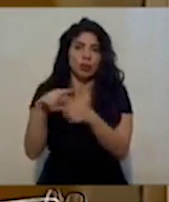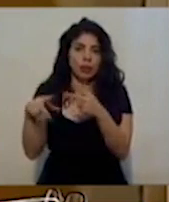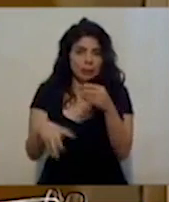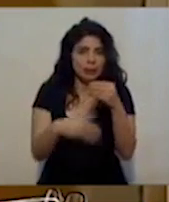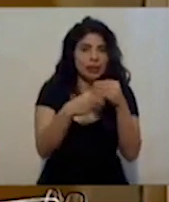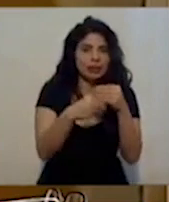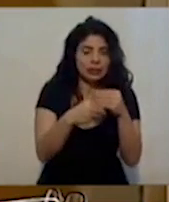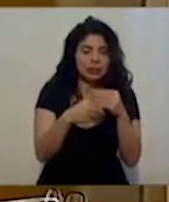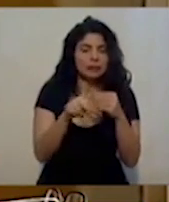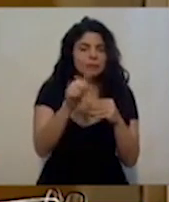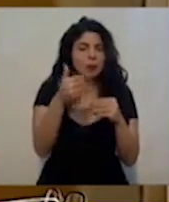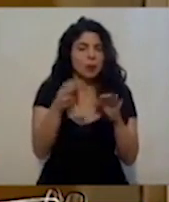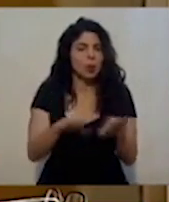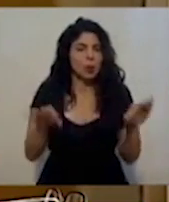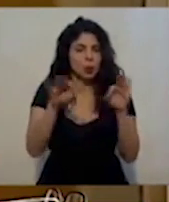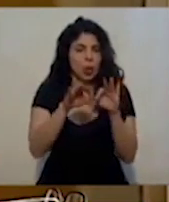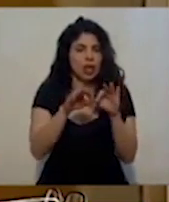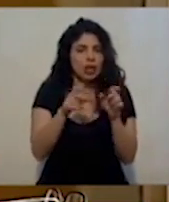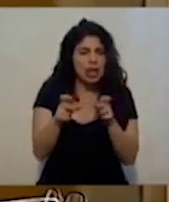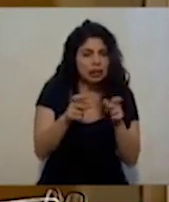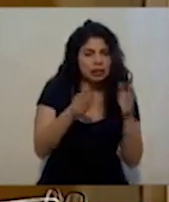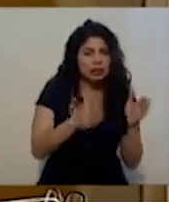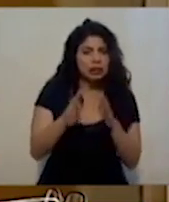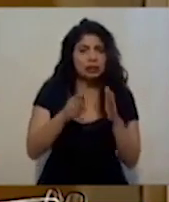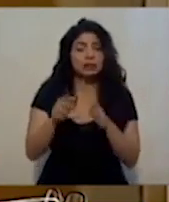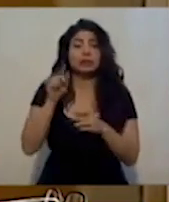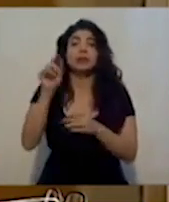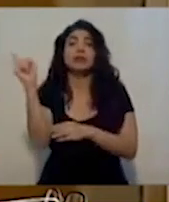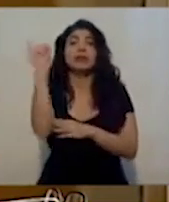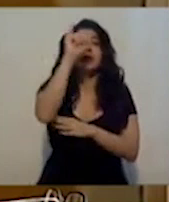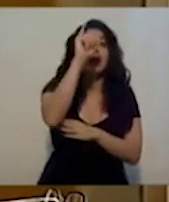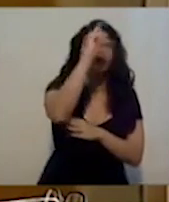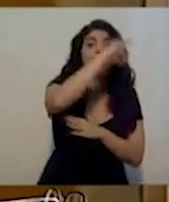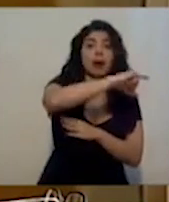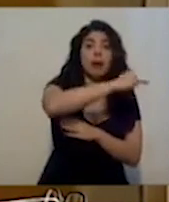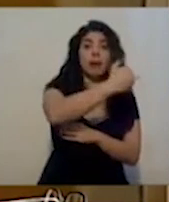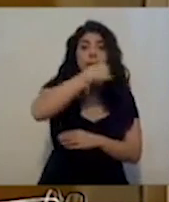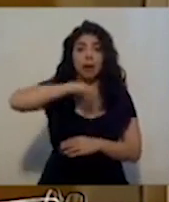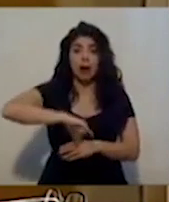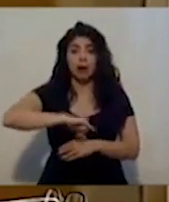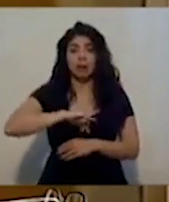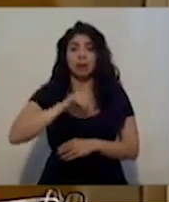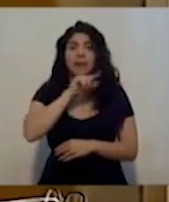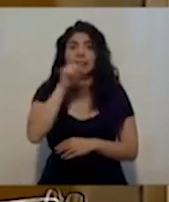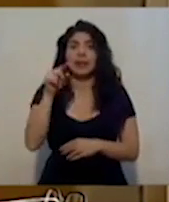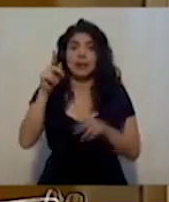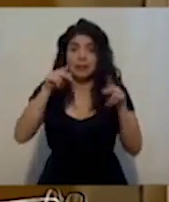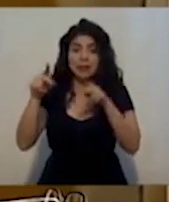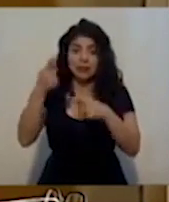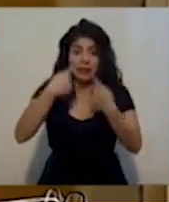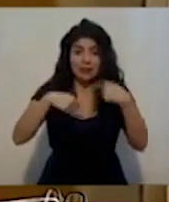otra cosa importante en términos de logística es las escalas o transbordo mediante la cual vienen esos